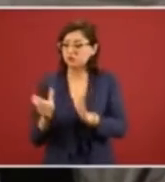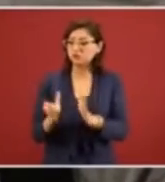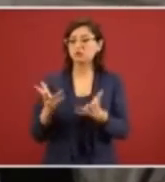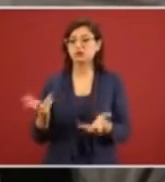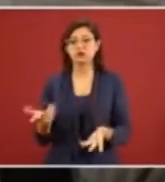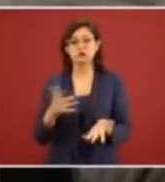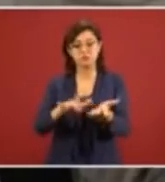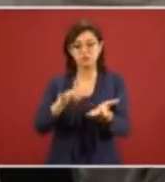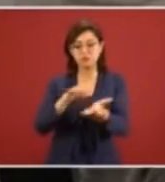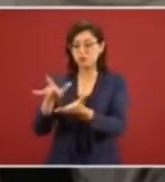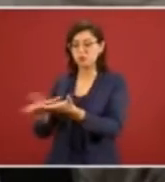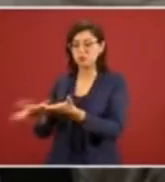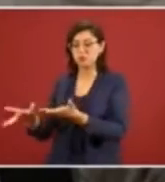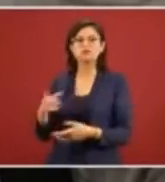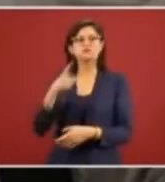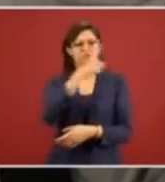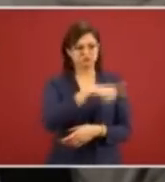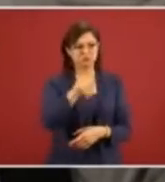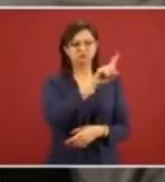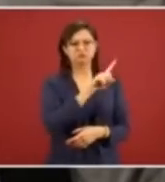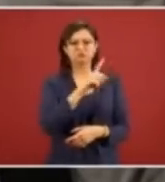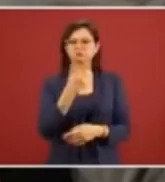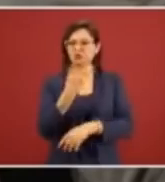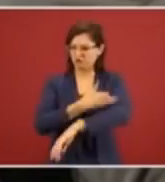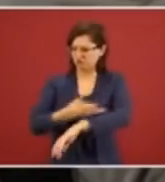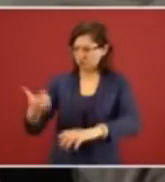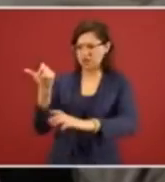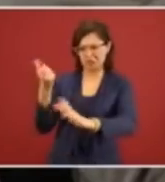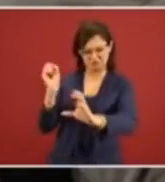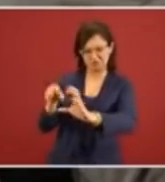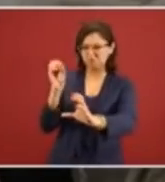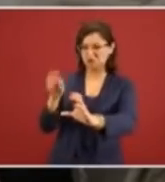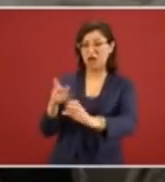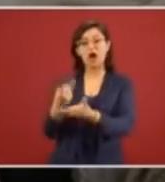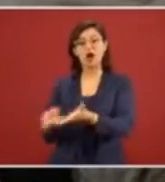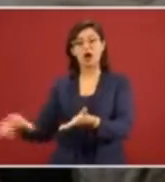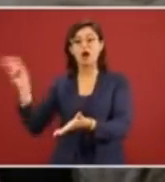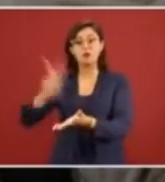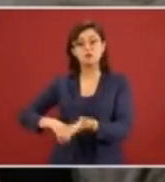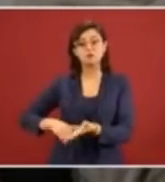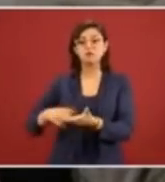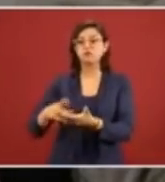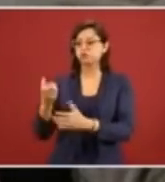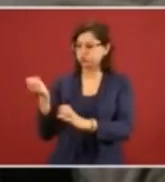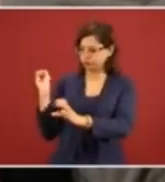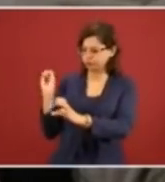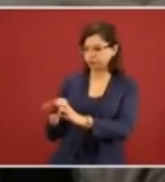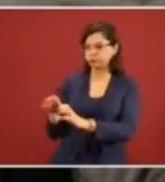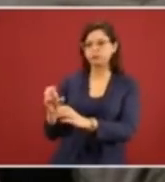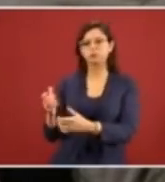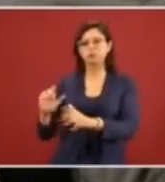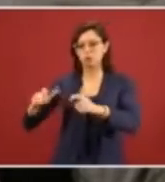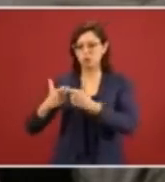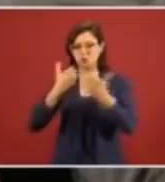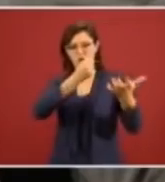florería, para que ellos están dispuestos, además de enviar sus remesas a sus familiares, un dinero extra, digamos, para